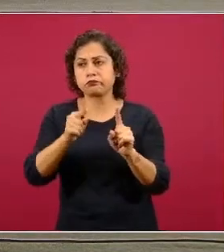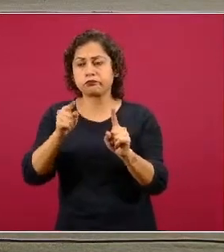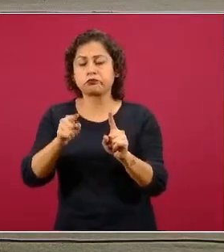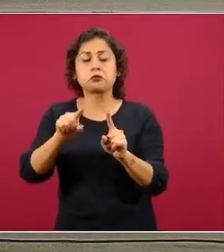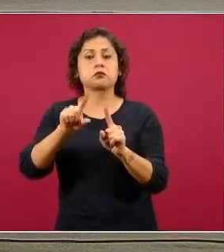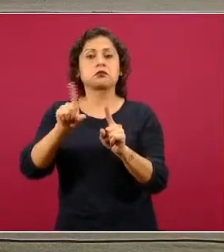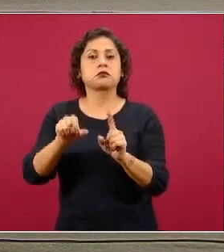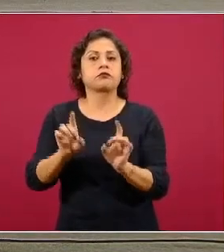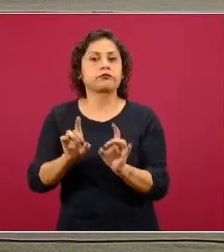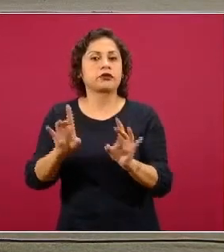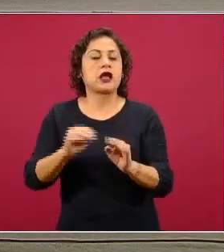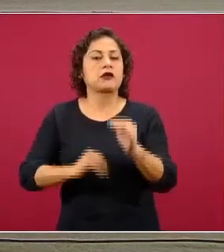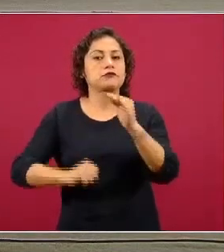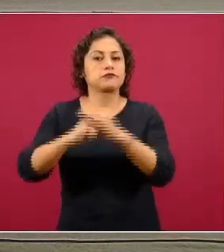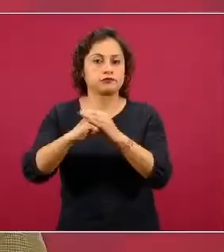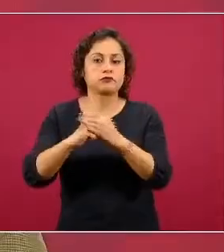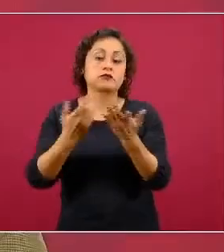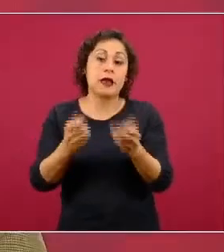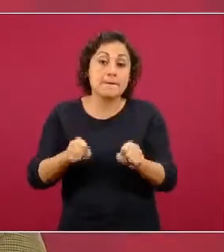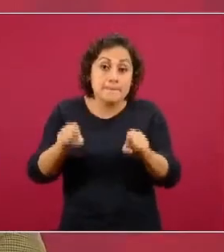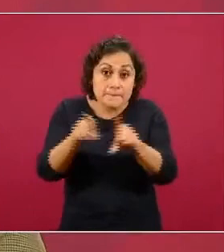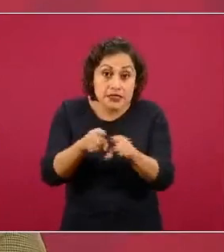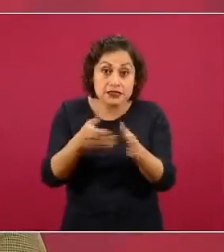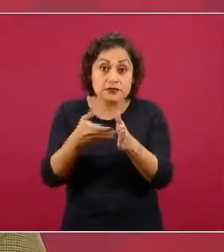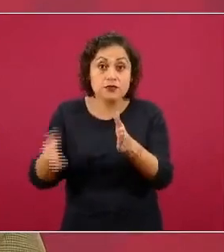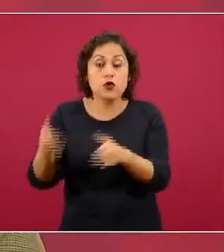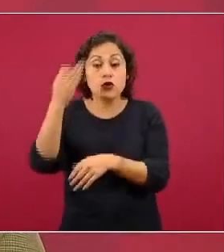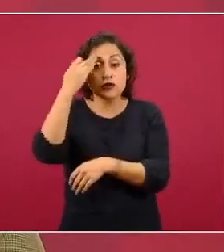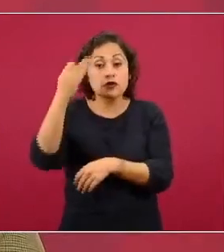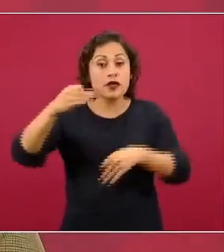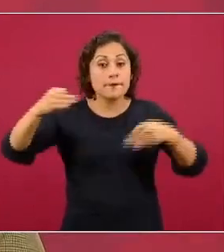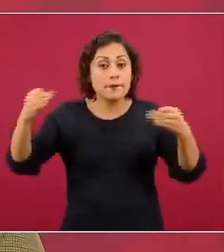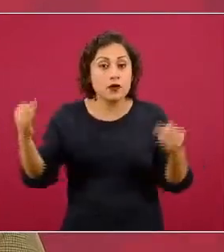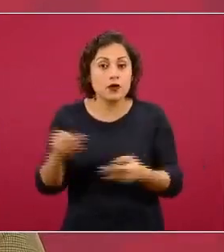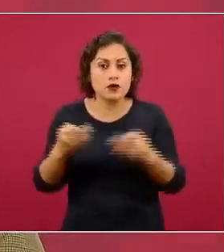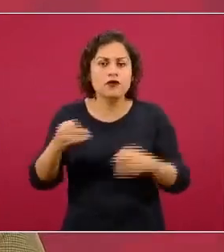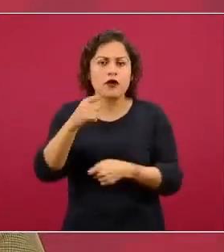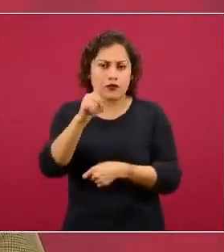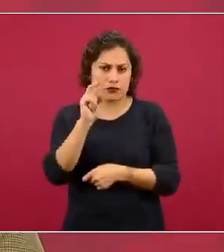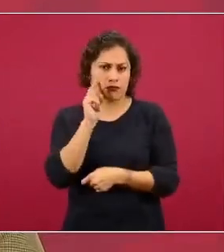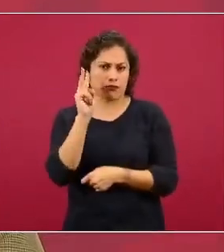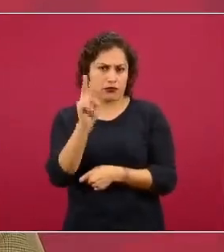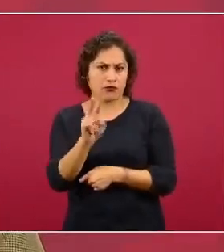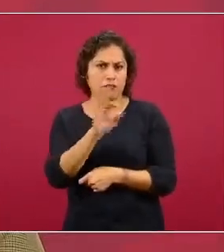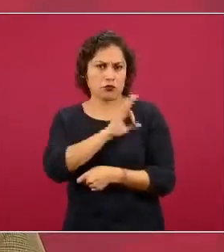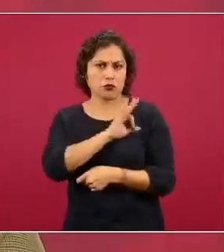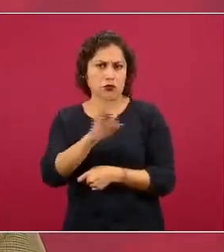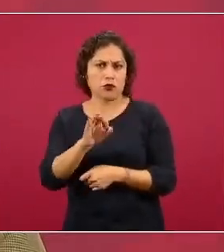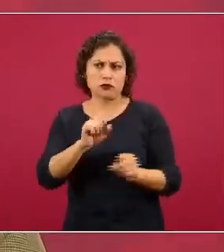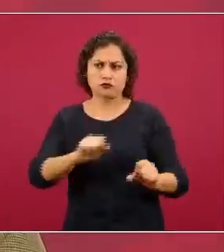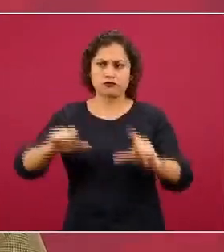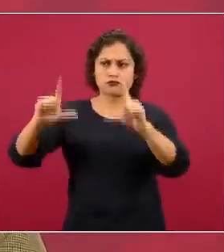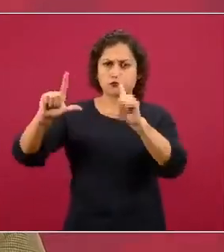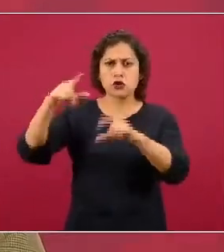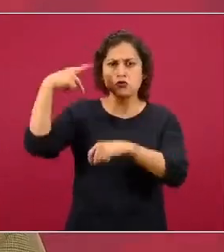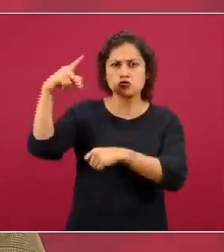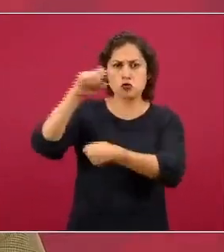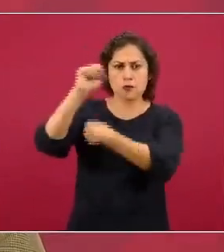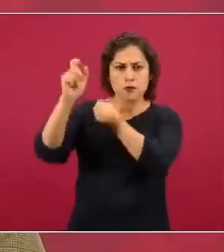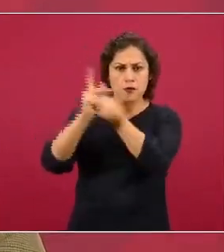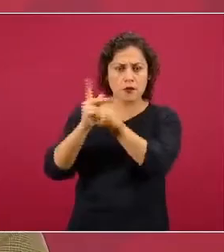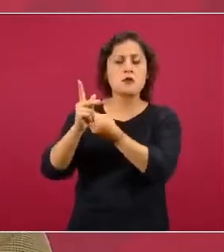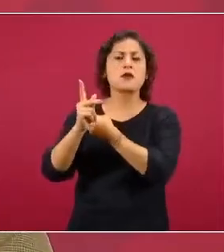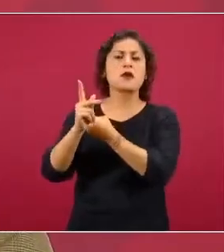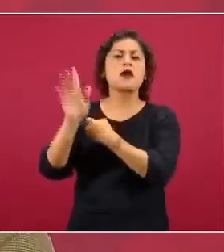Entonces, pero sí en la época invernal. Y esto también lo pueden ver en el monitoreo que hace Europa, en su monitoreo que se